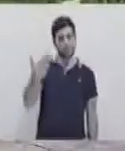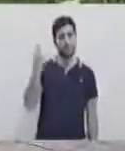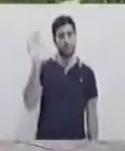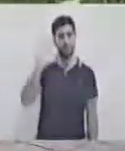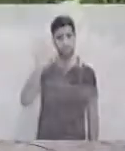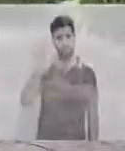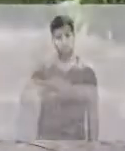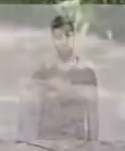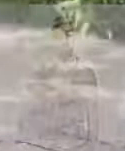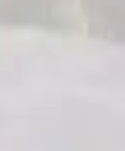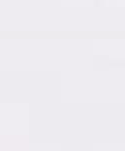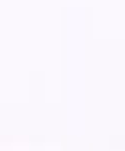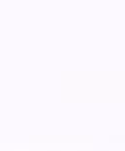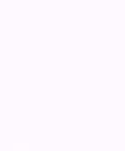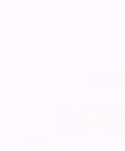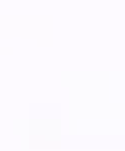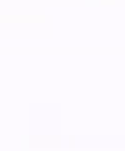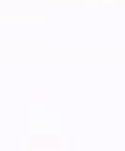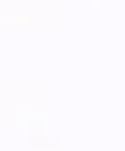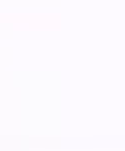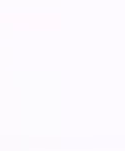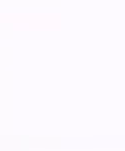Nos vemos, chicos, hasta la próxima.